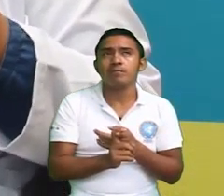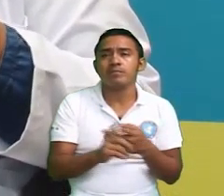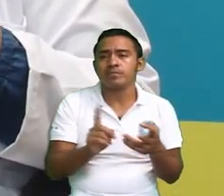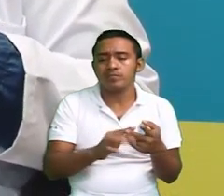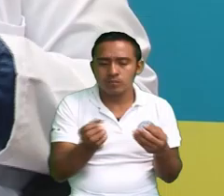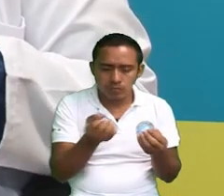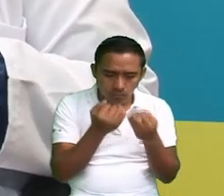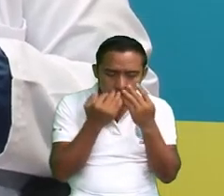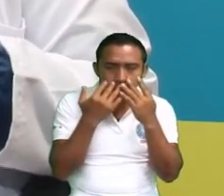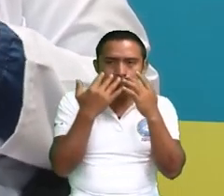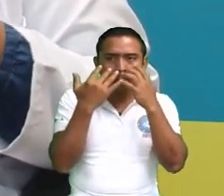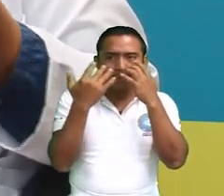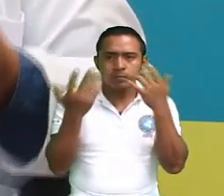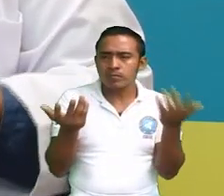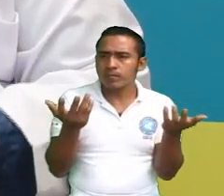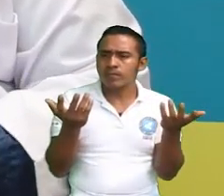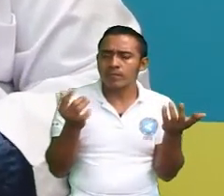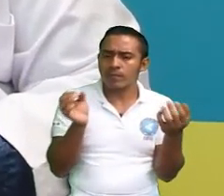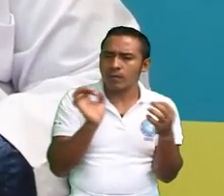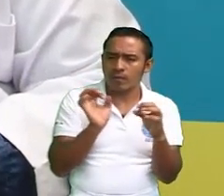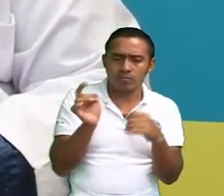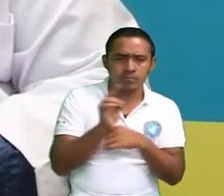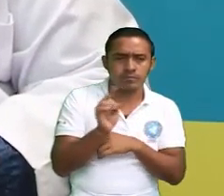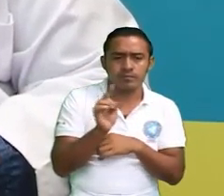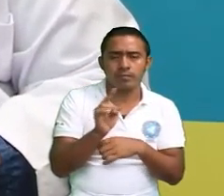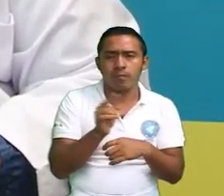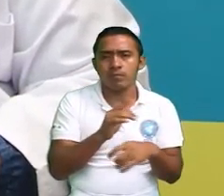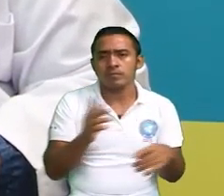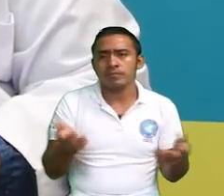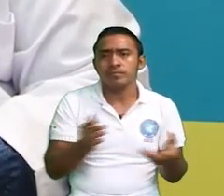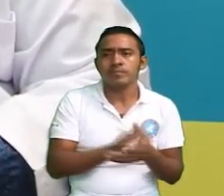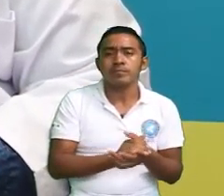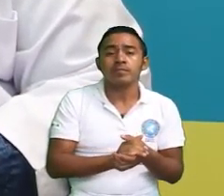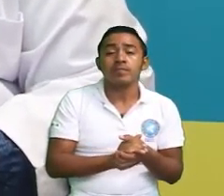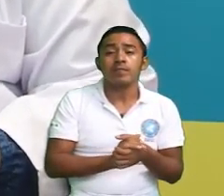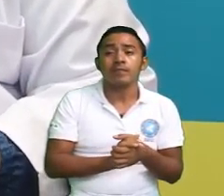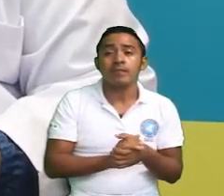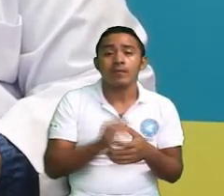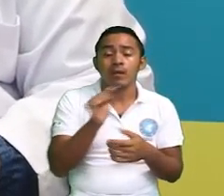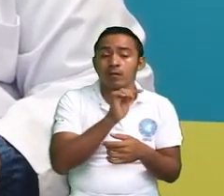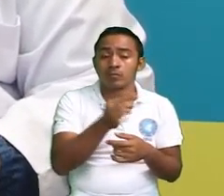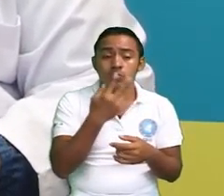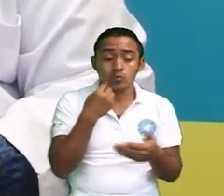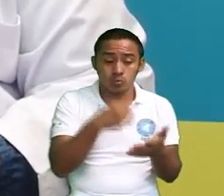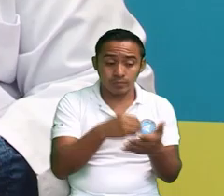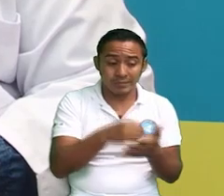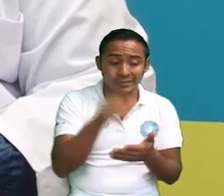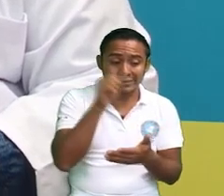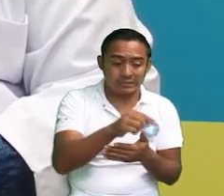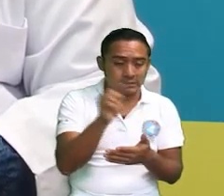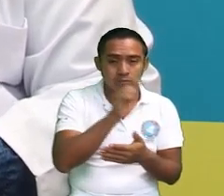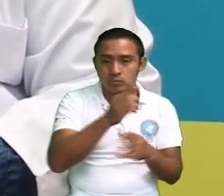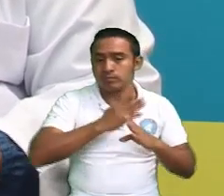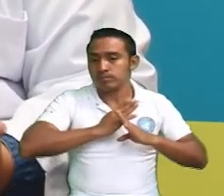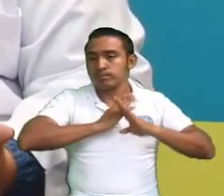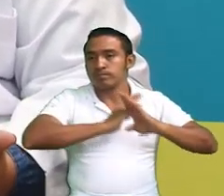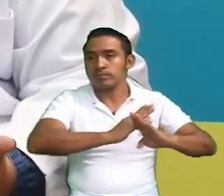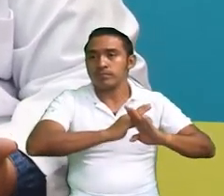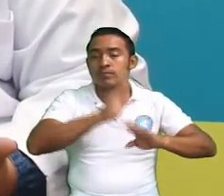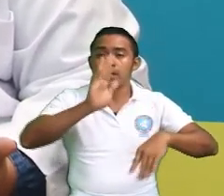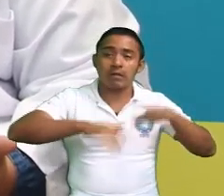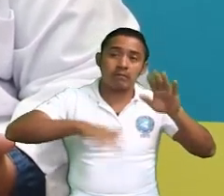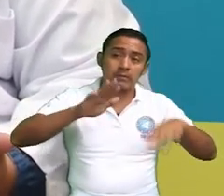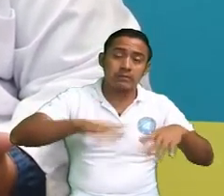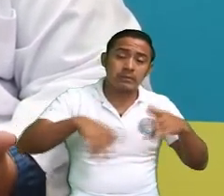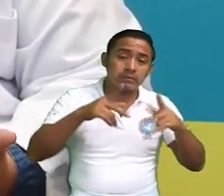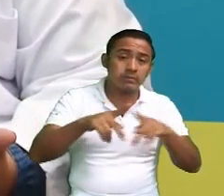olor no es particular al olor normal del pollo, no consuman ese pollo. A veces muchas personas, por